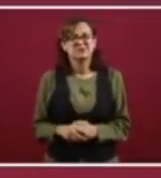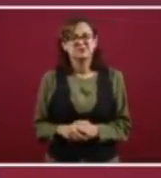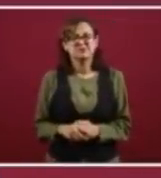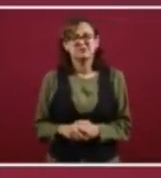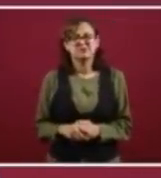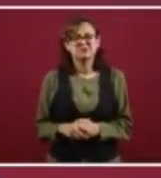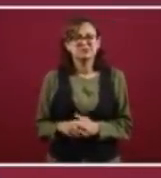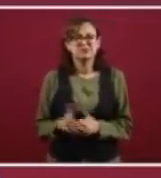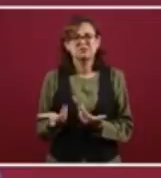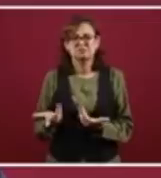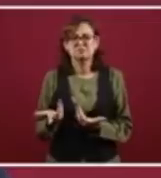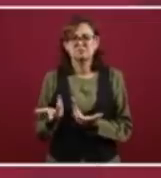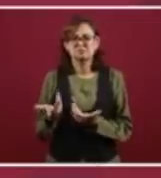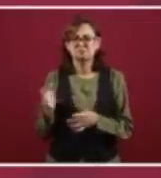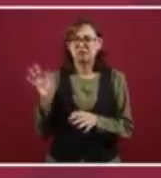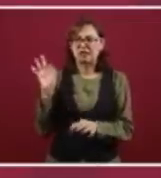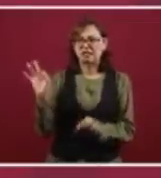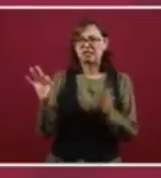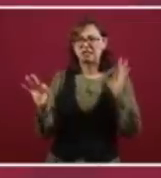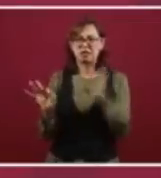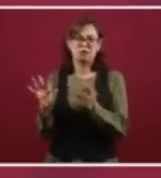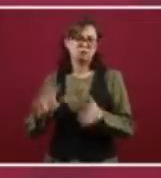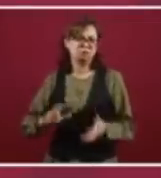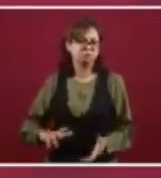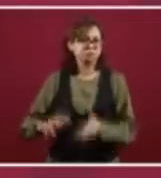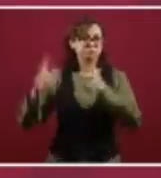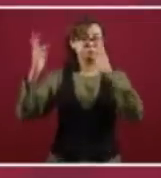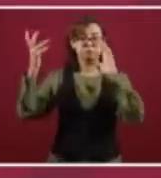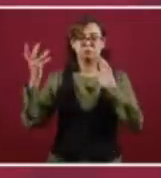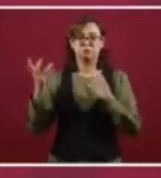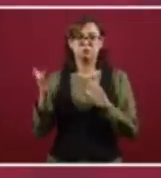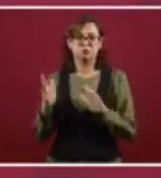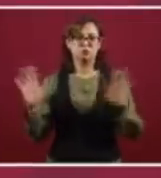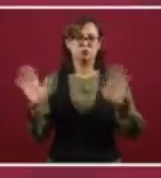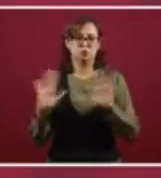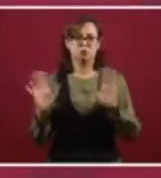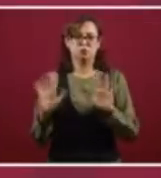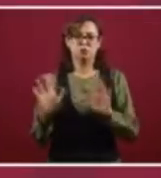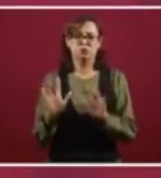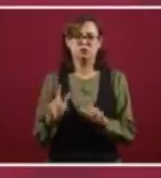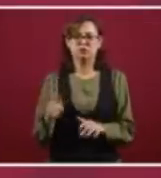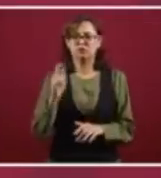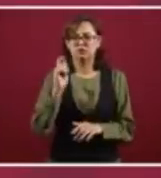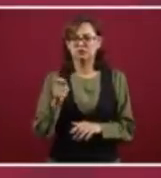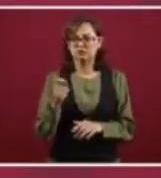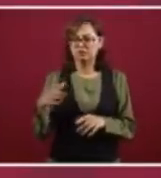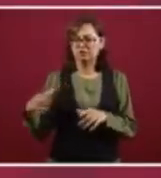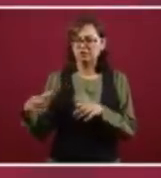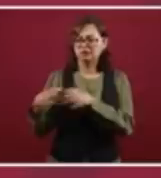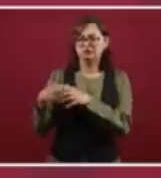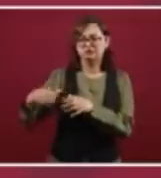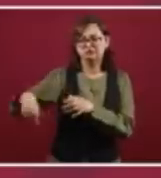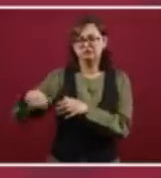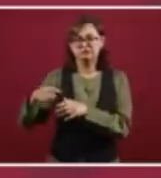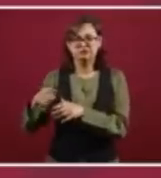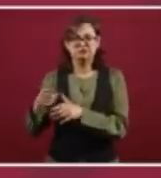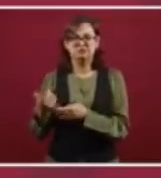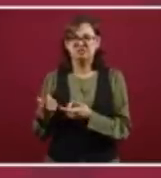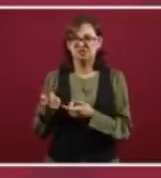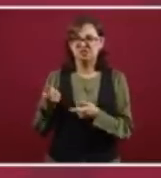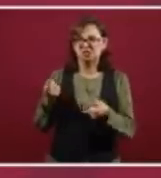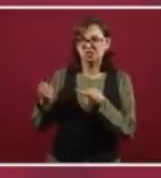no caer en provocaciones. No significa enfrentar a los provocadores,